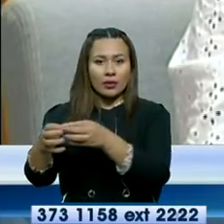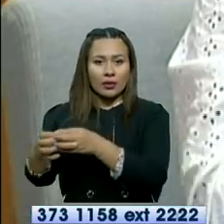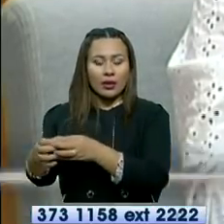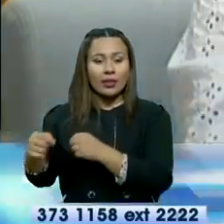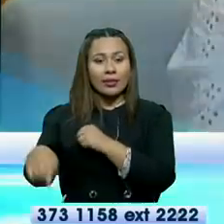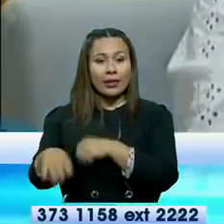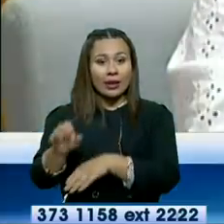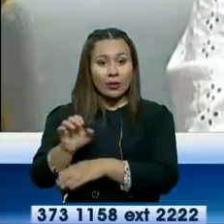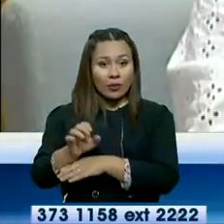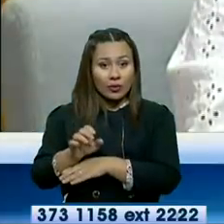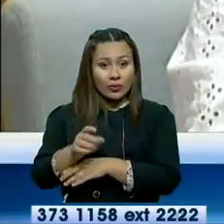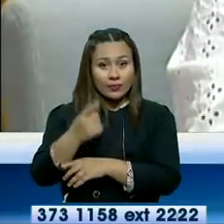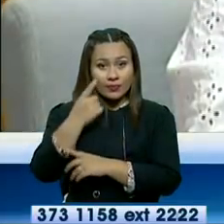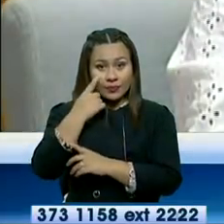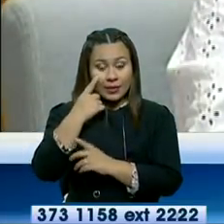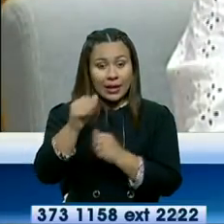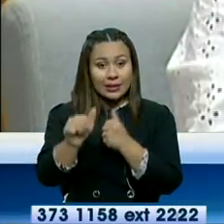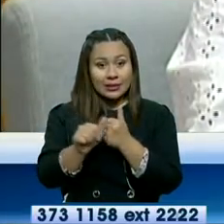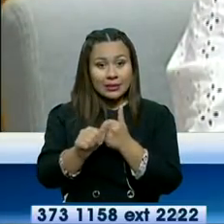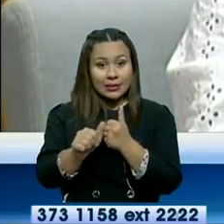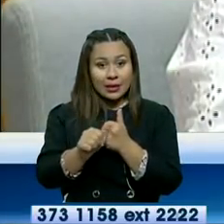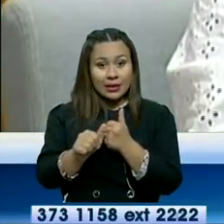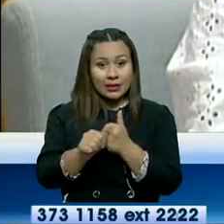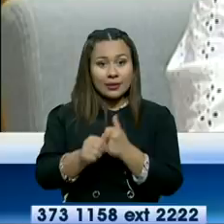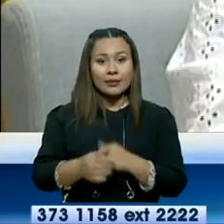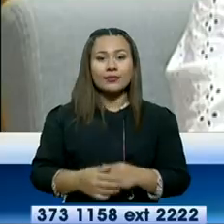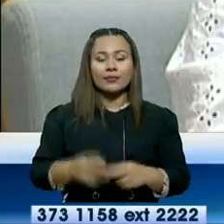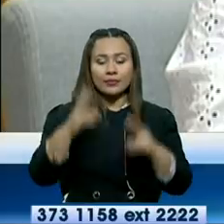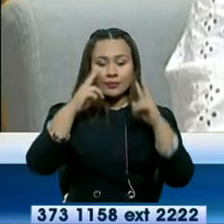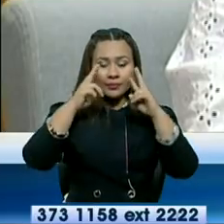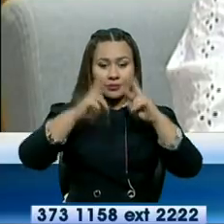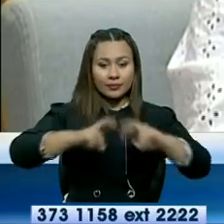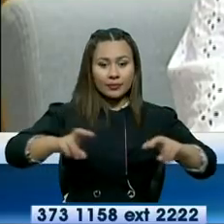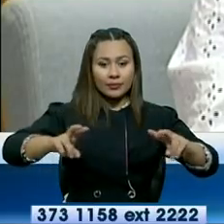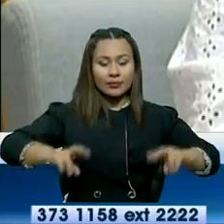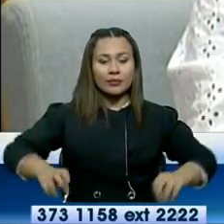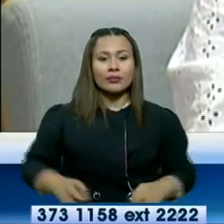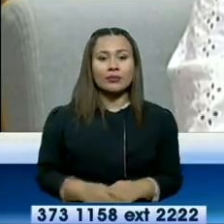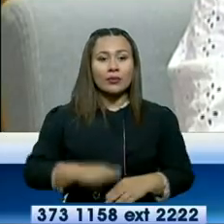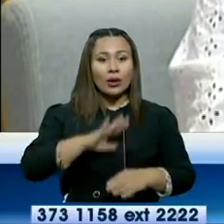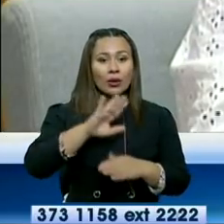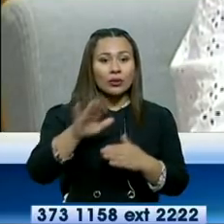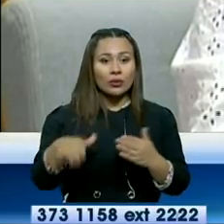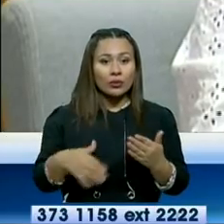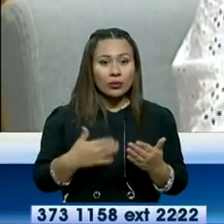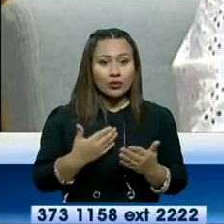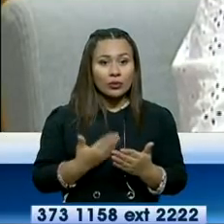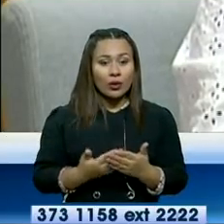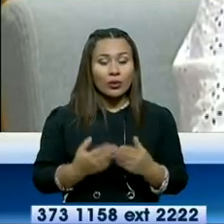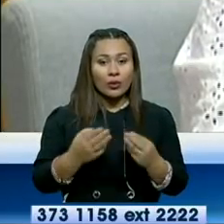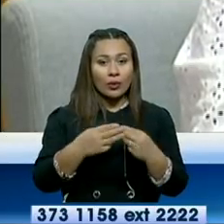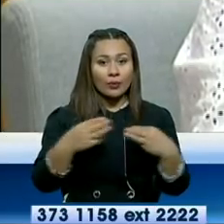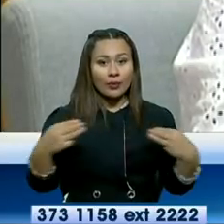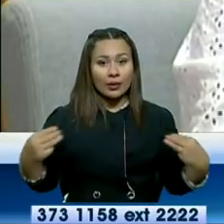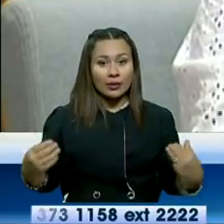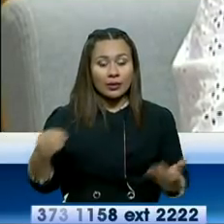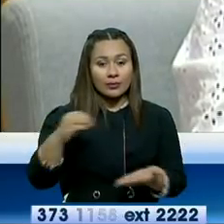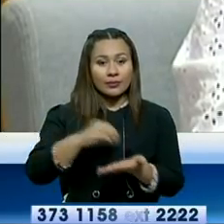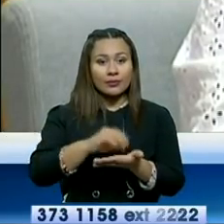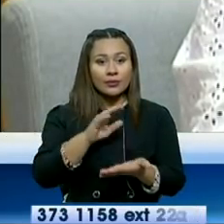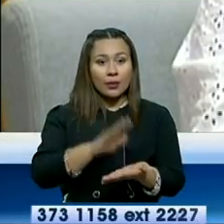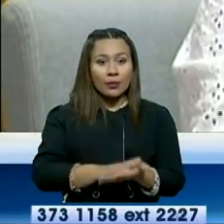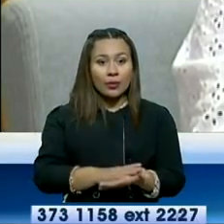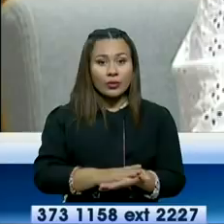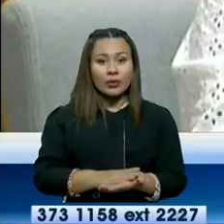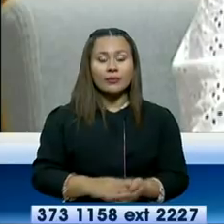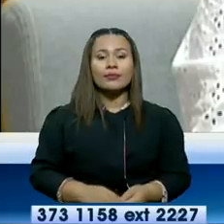país están ya realizando las inspecciones y todo ese material se imputa al